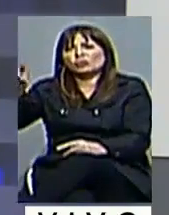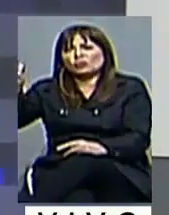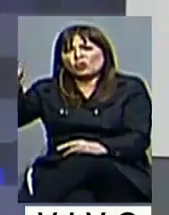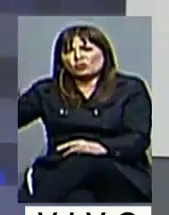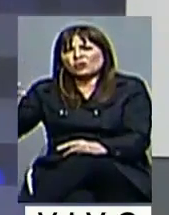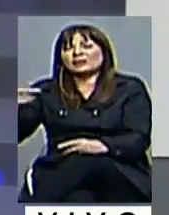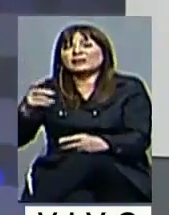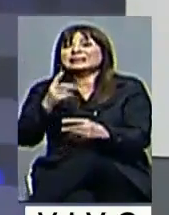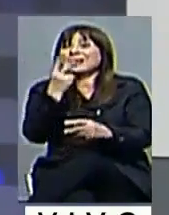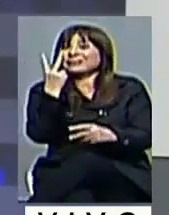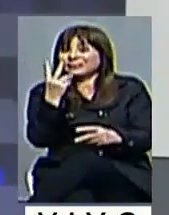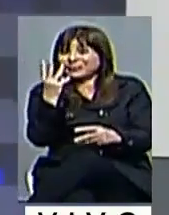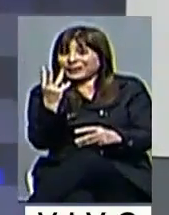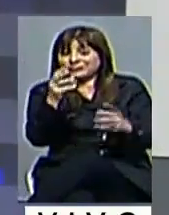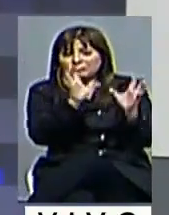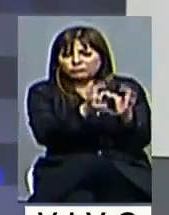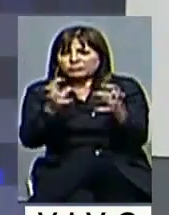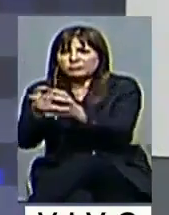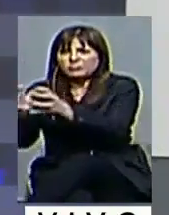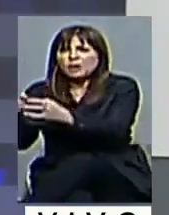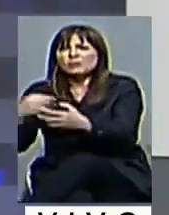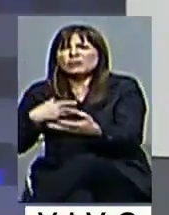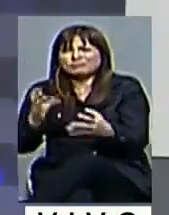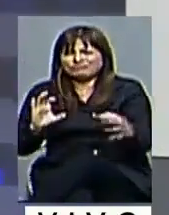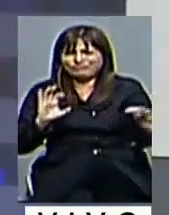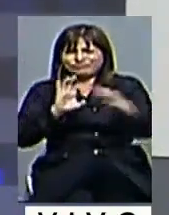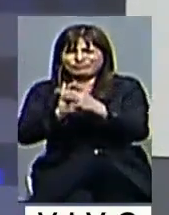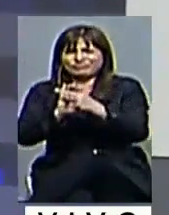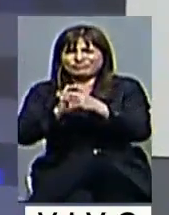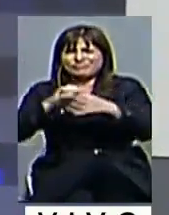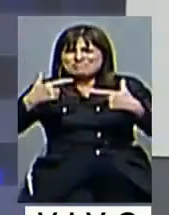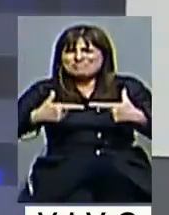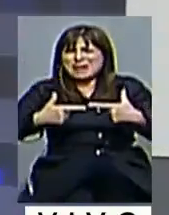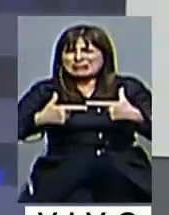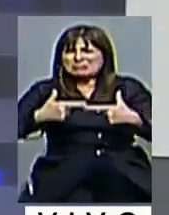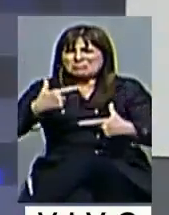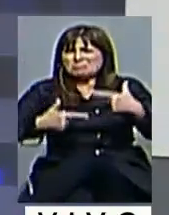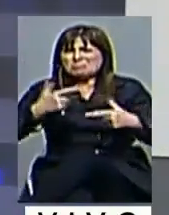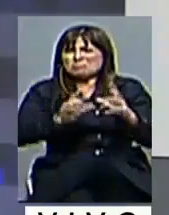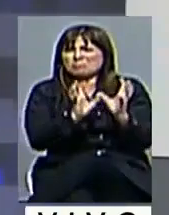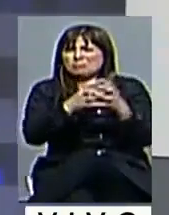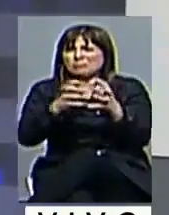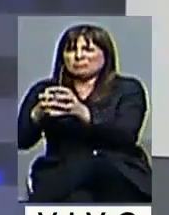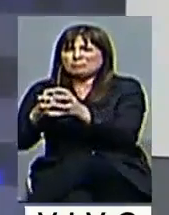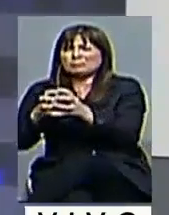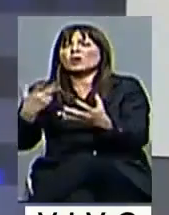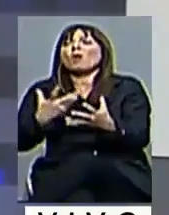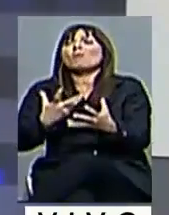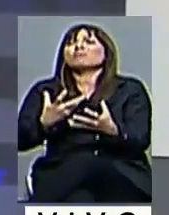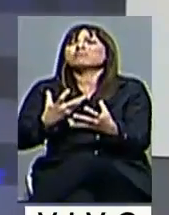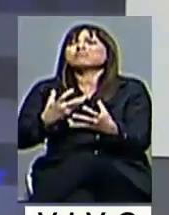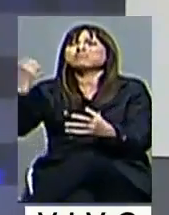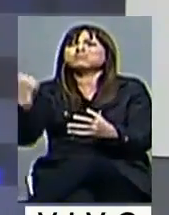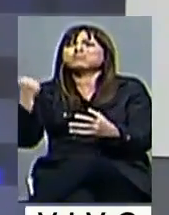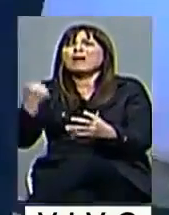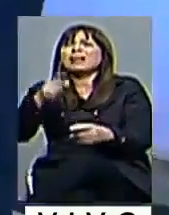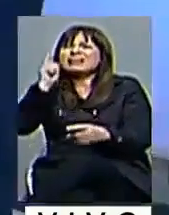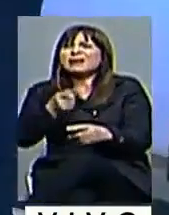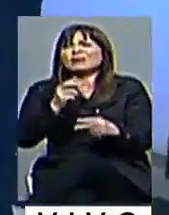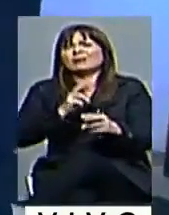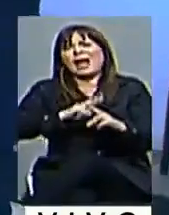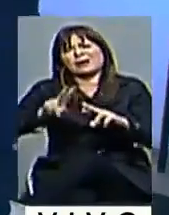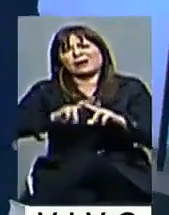se corresponden completamente con los partidos. Entonces claro, ahí hay una complejidad que el presidente tiene que resolver para enfilar su gobierno.